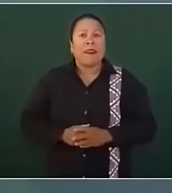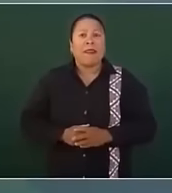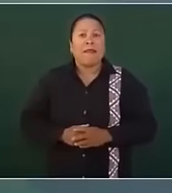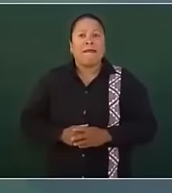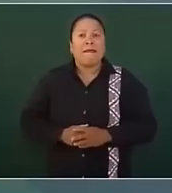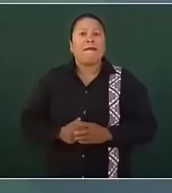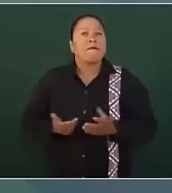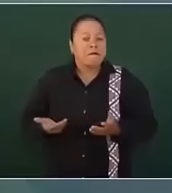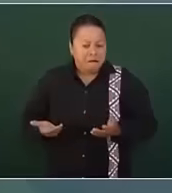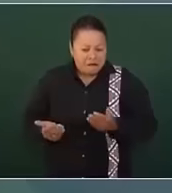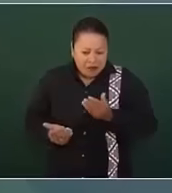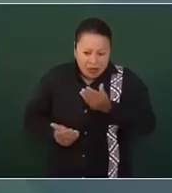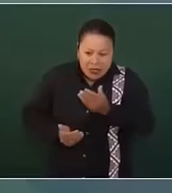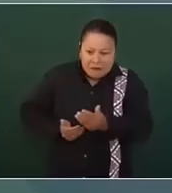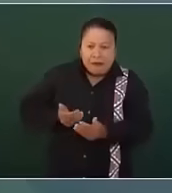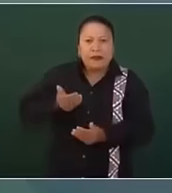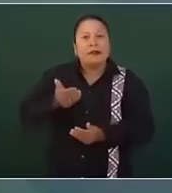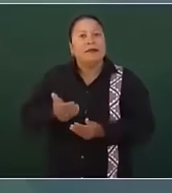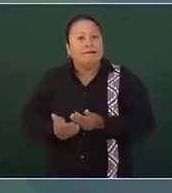estamos avanzando.